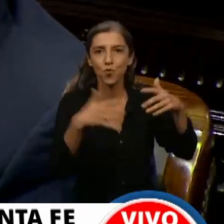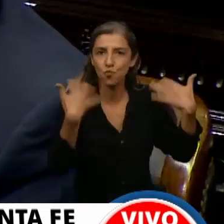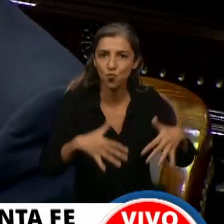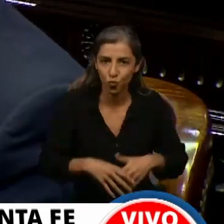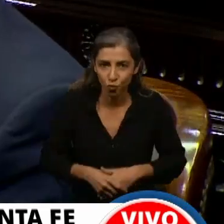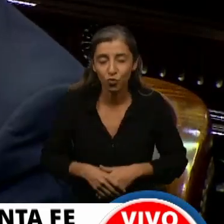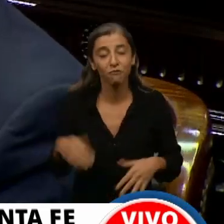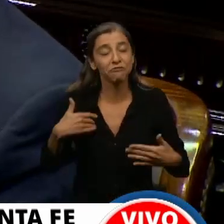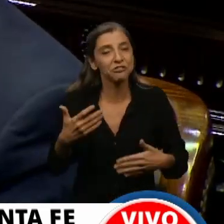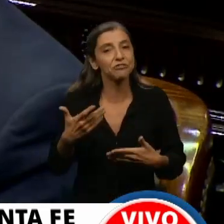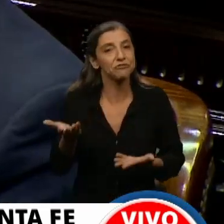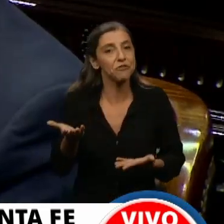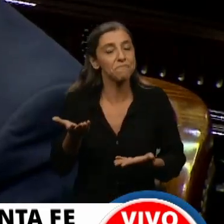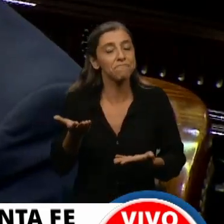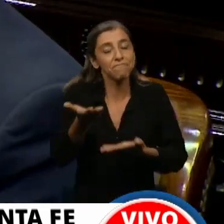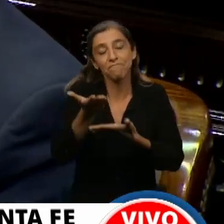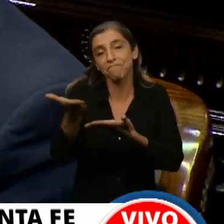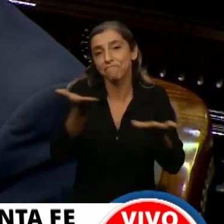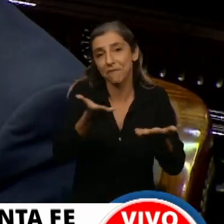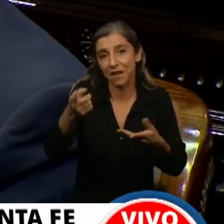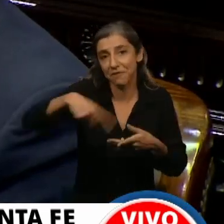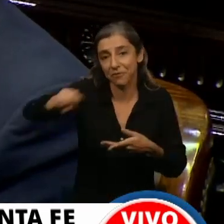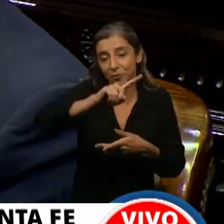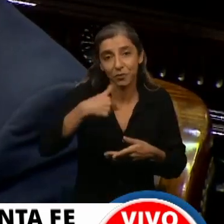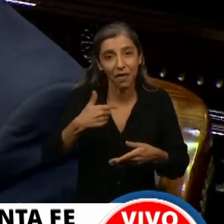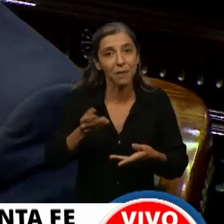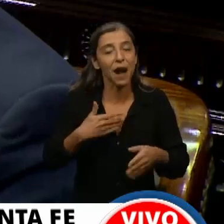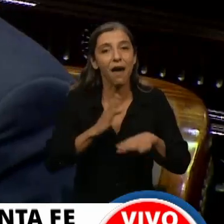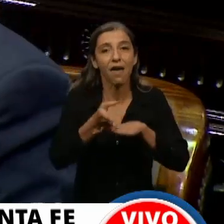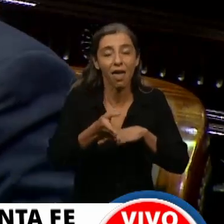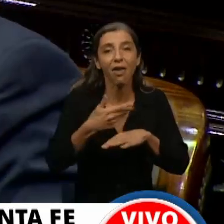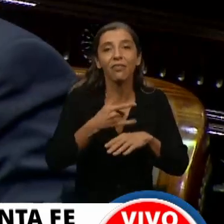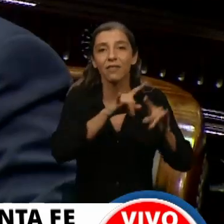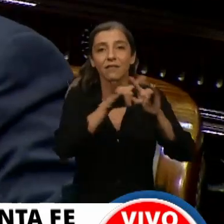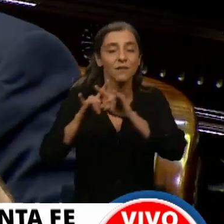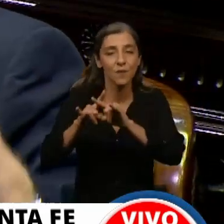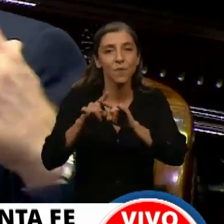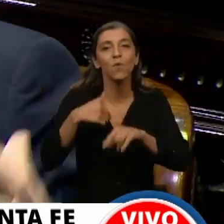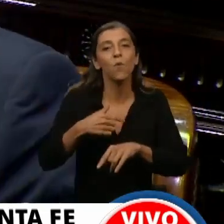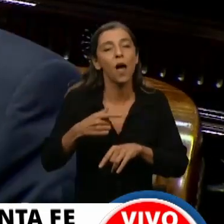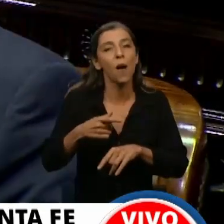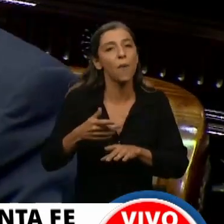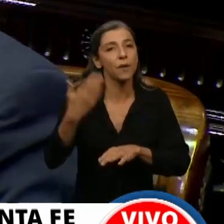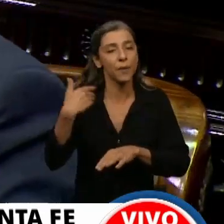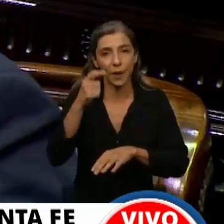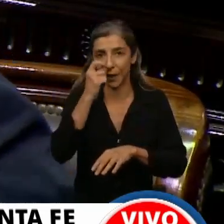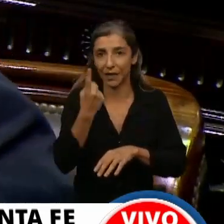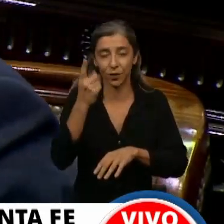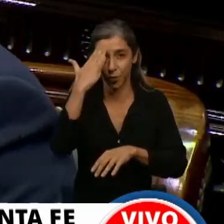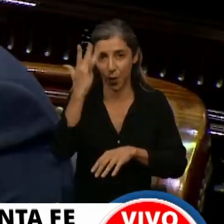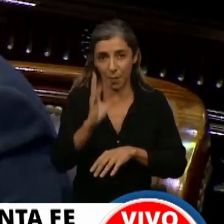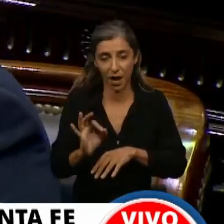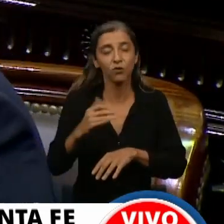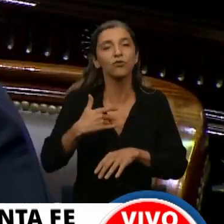los invito a que entren a su página, el 21 de marzo escribió un artículo profundo,